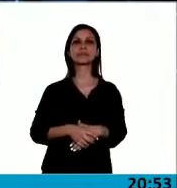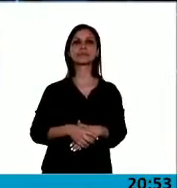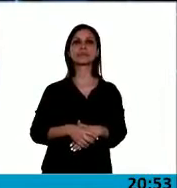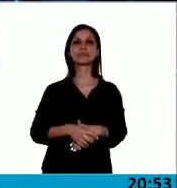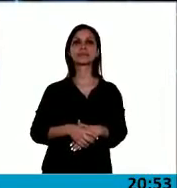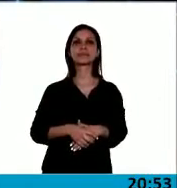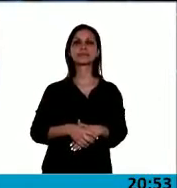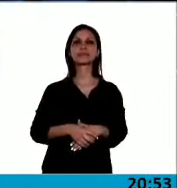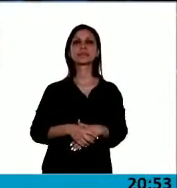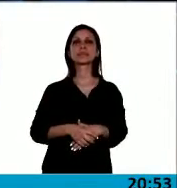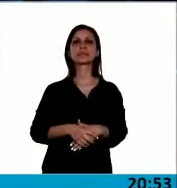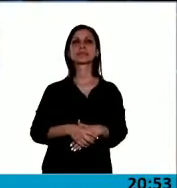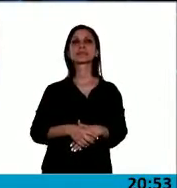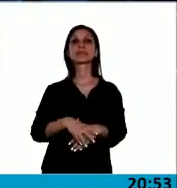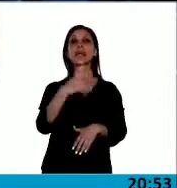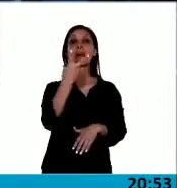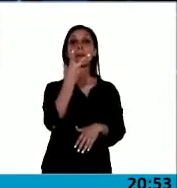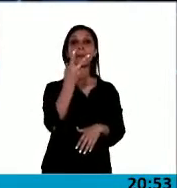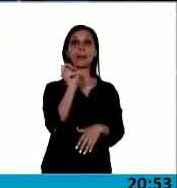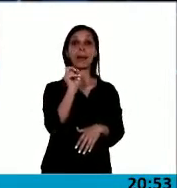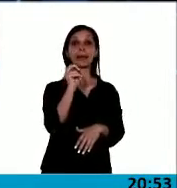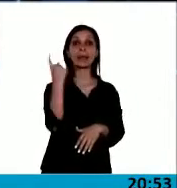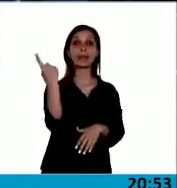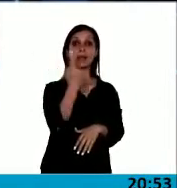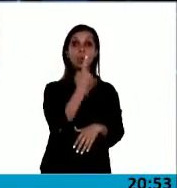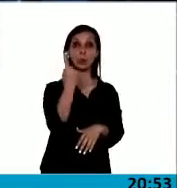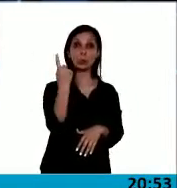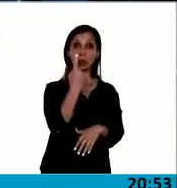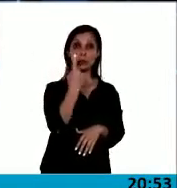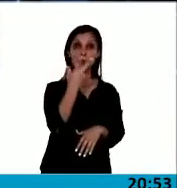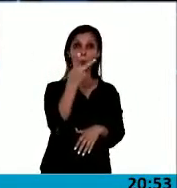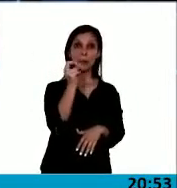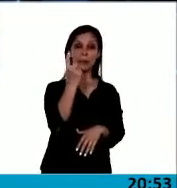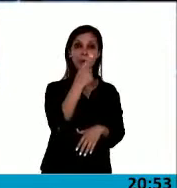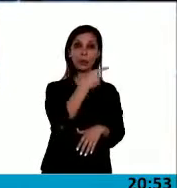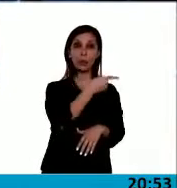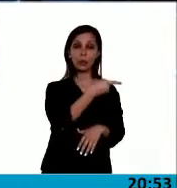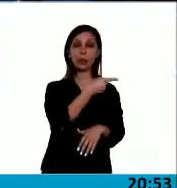Después de los 20 minutos del Cuto Moreno,